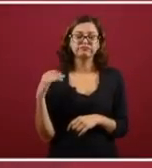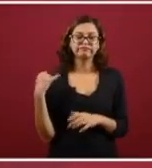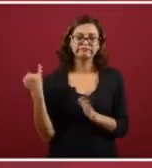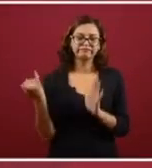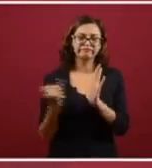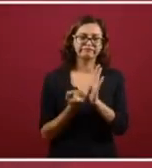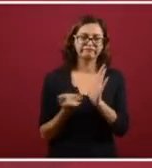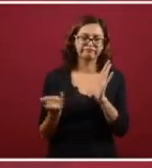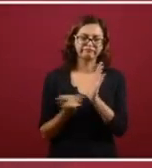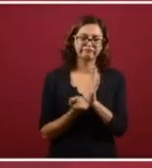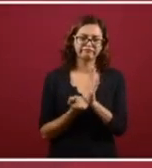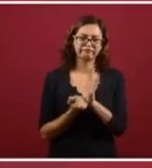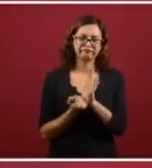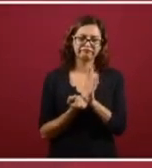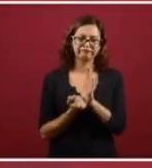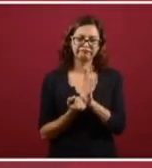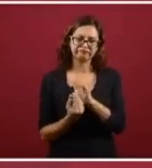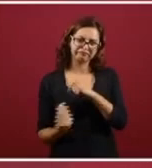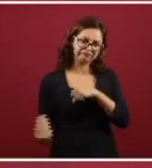imponer